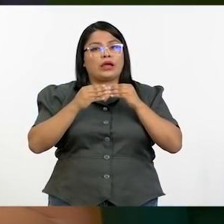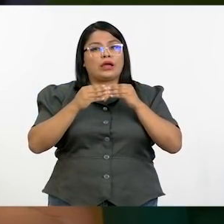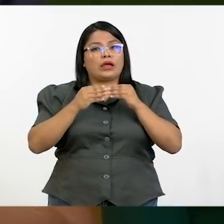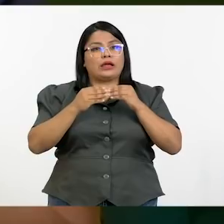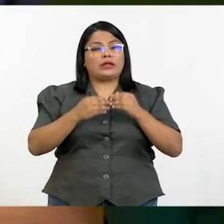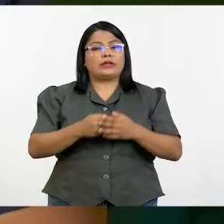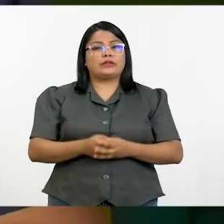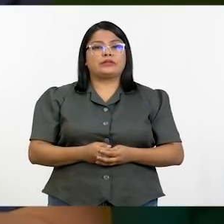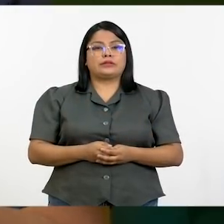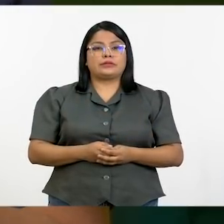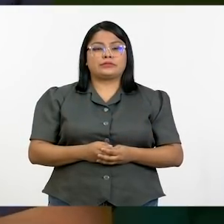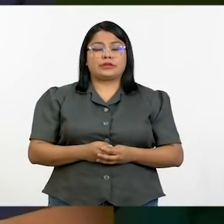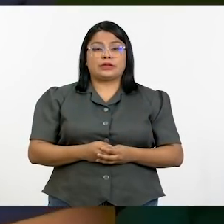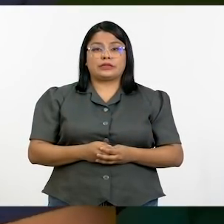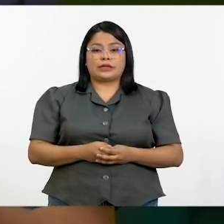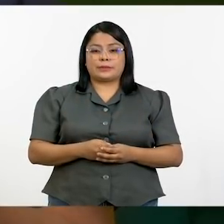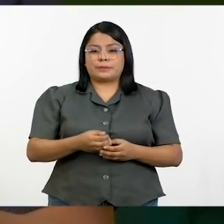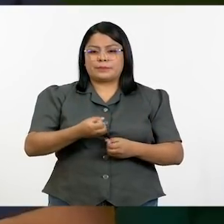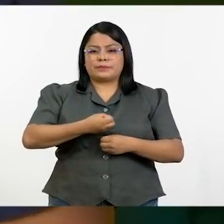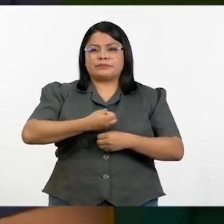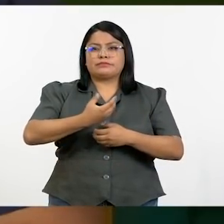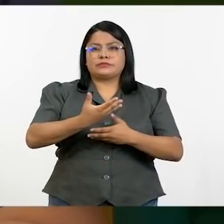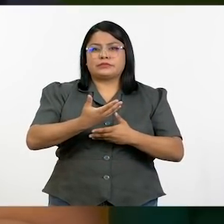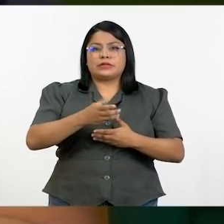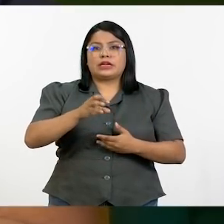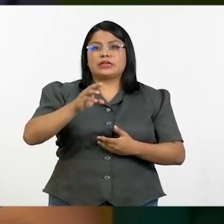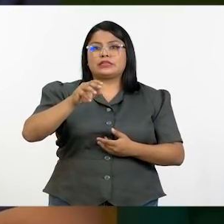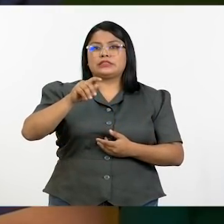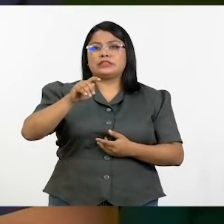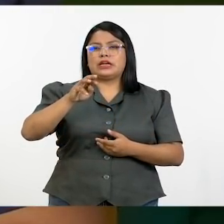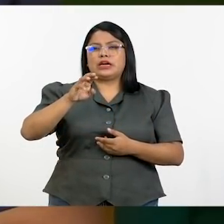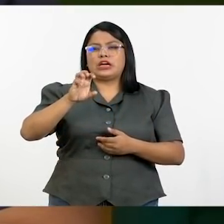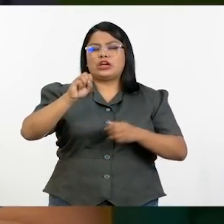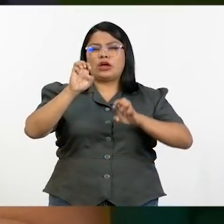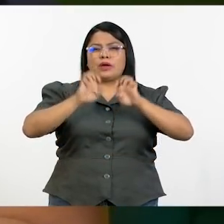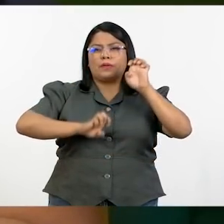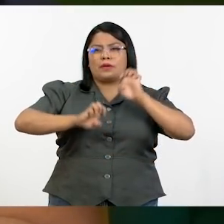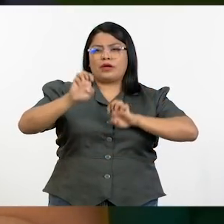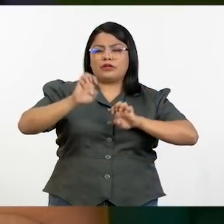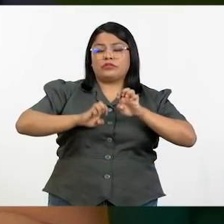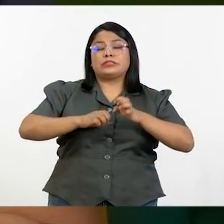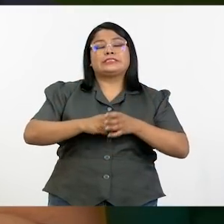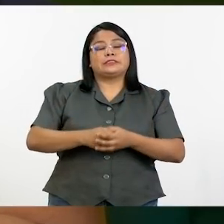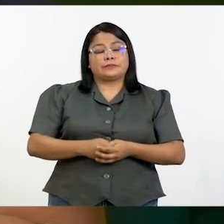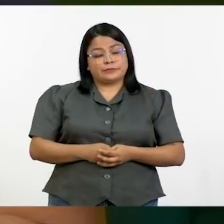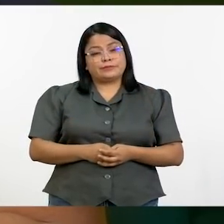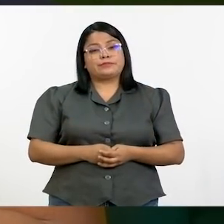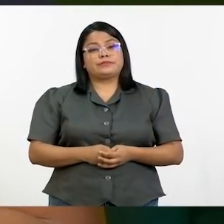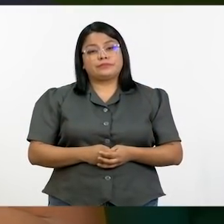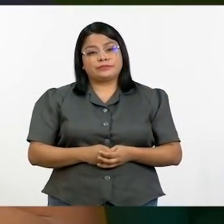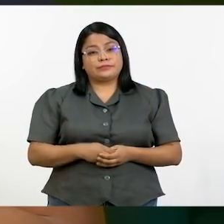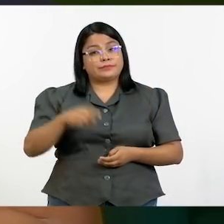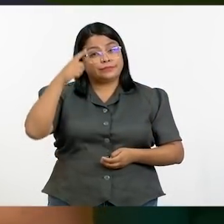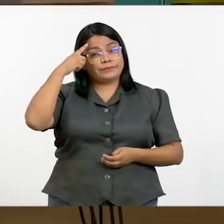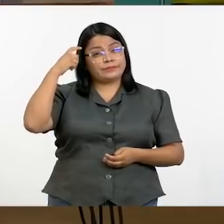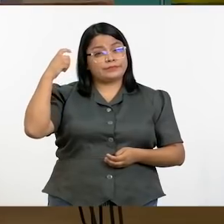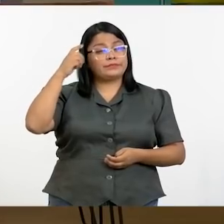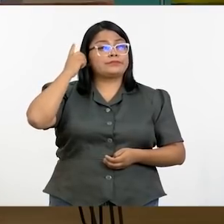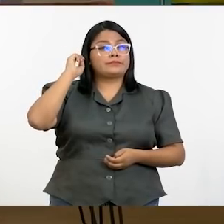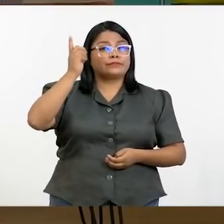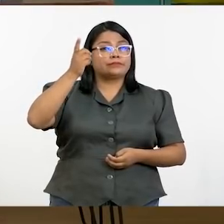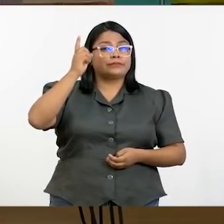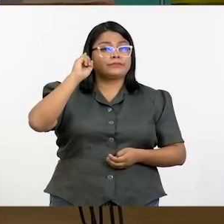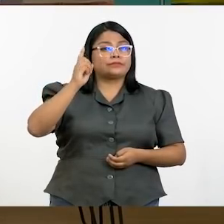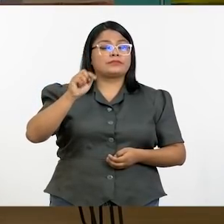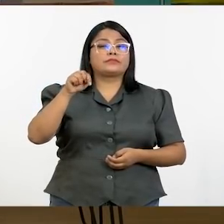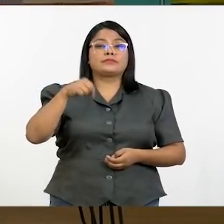también de darle por anticipado los criterios de evaluación con los que su producto de unidad será evaluado. Recuerden,